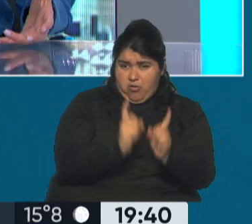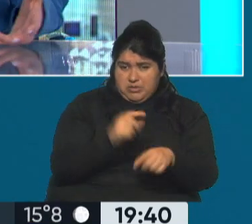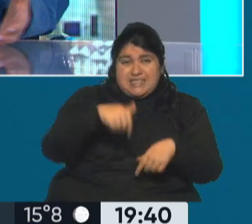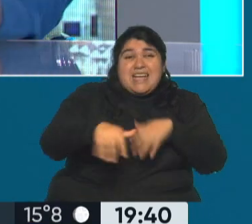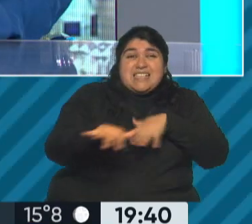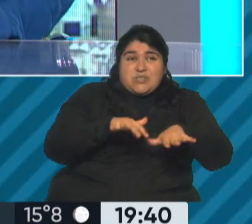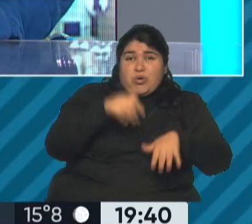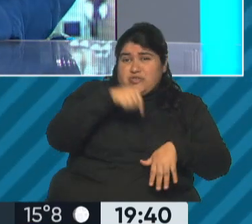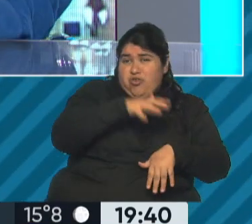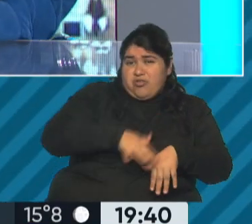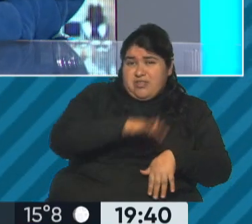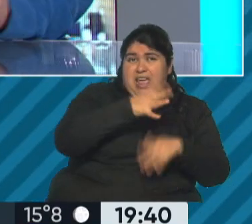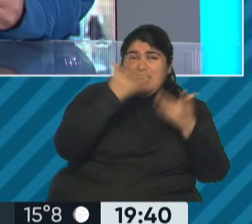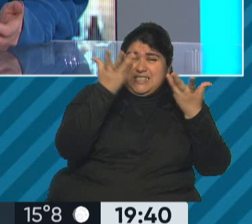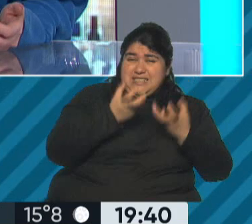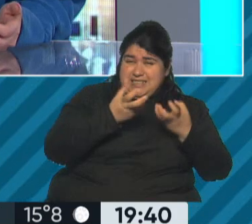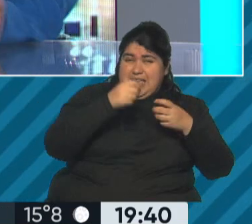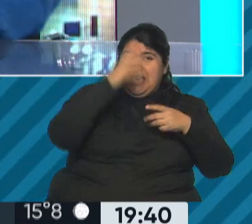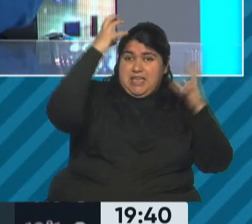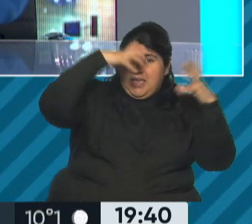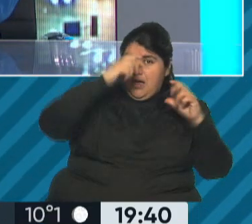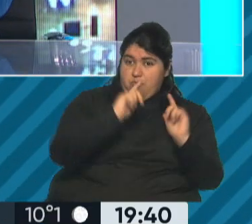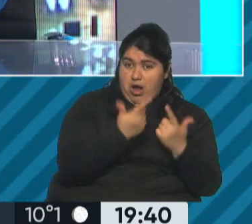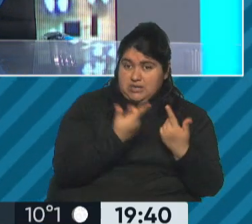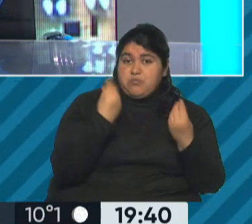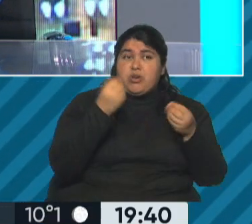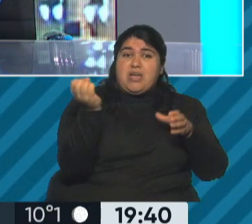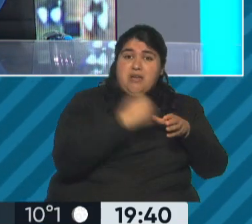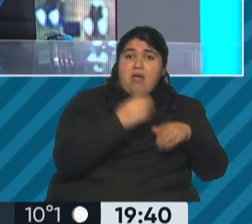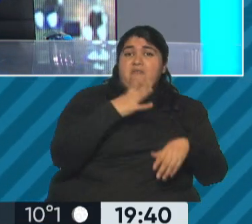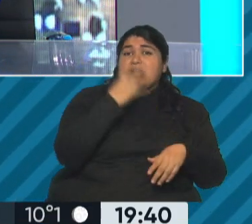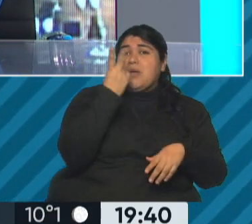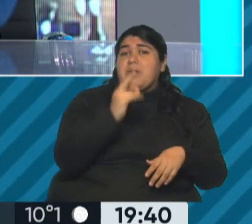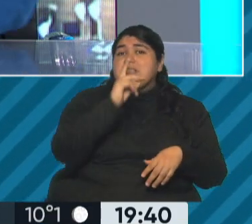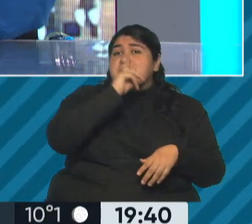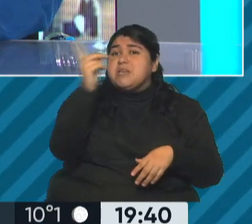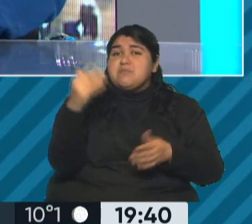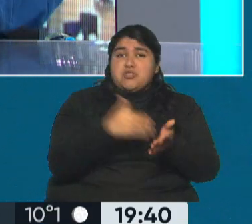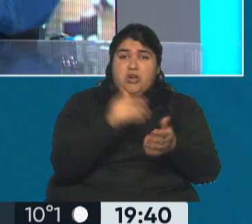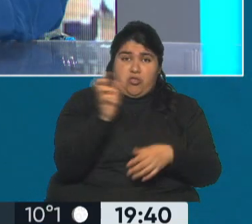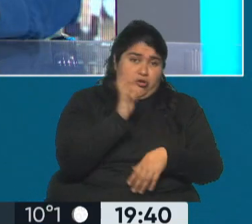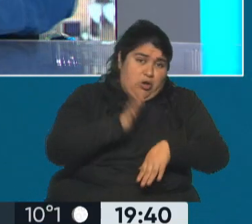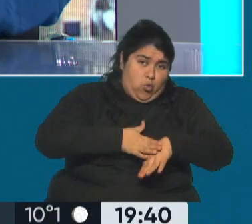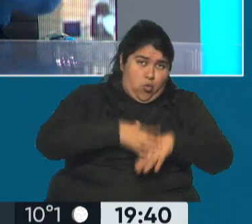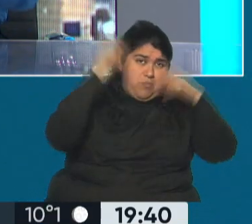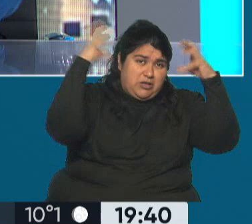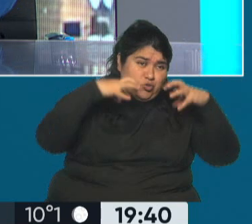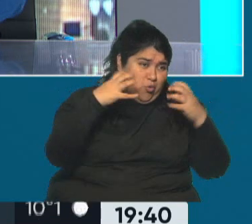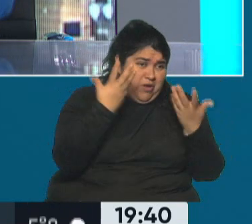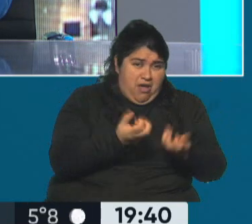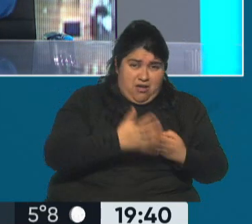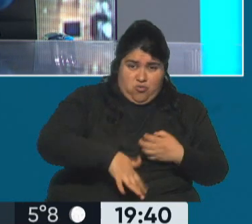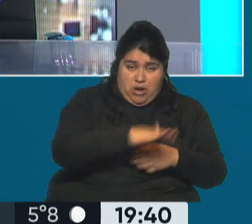es difícil, estamos en este momento perdiendo reservas porque nos faltan 20.000 millones de dólares por la sequía. Nos abstraemos de la sequía, nos vamos